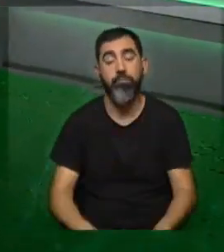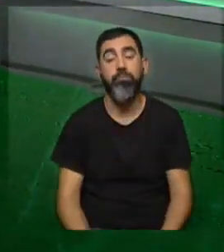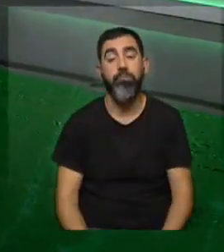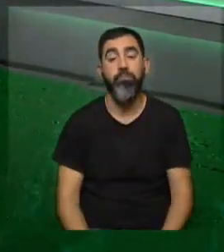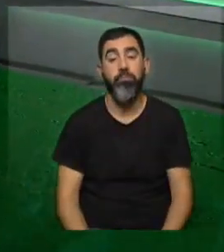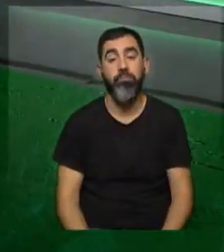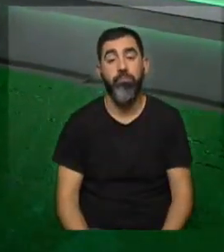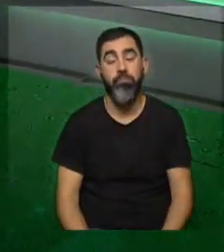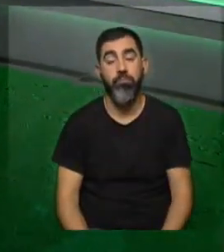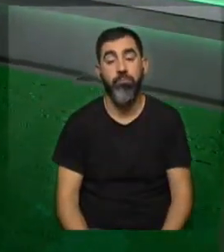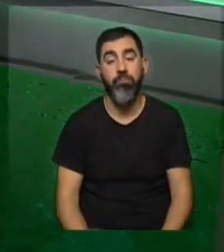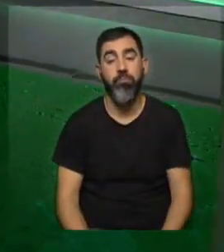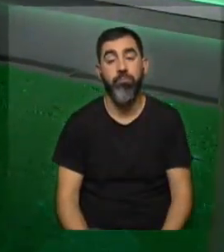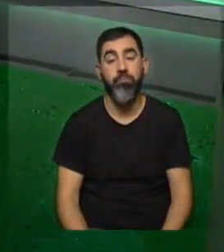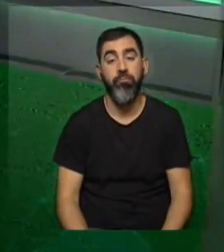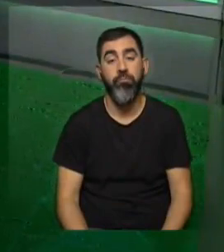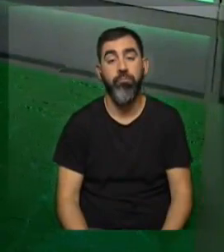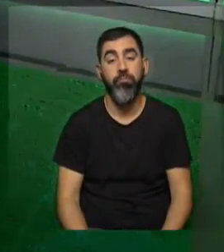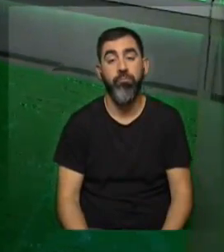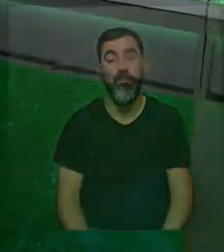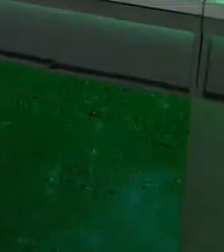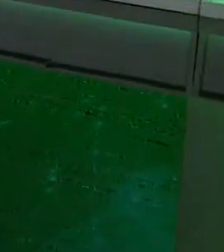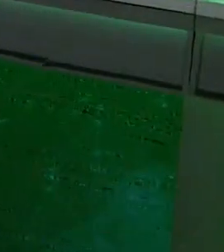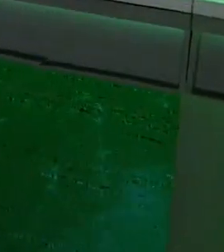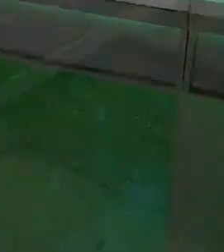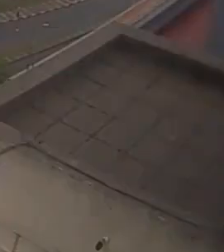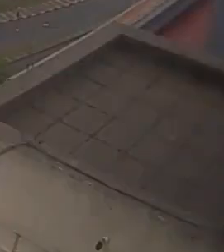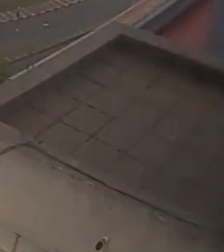edición de MB de noticias que pasen bien hasta luego